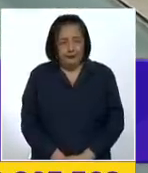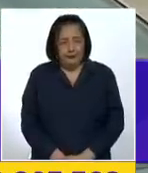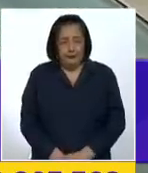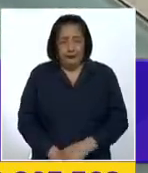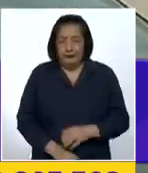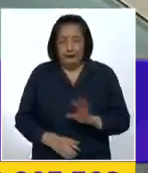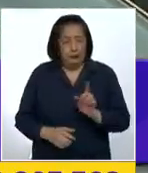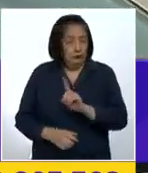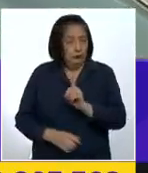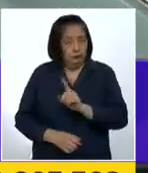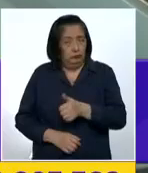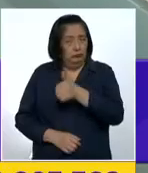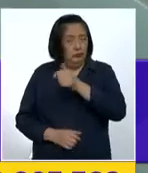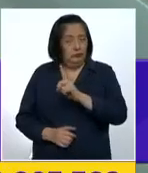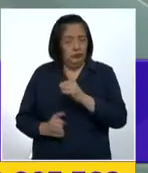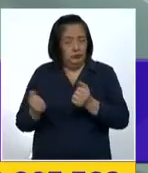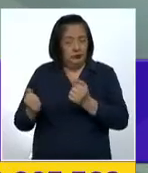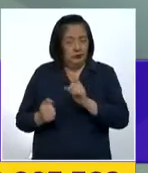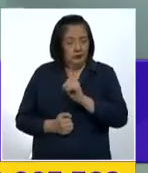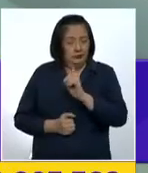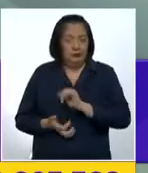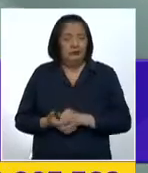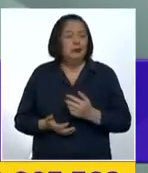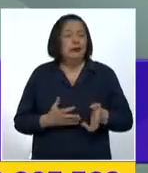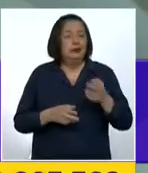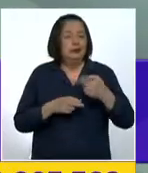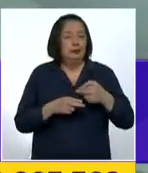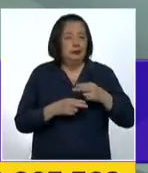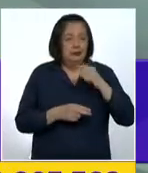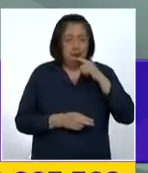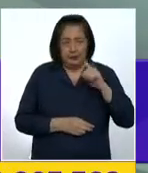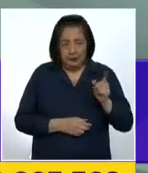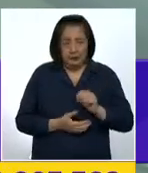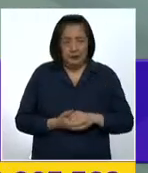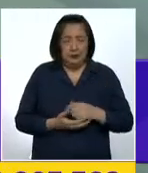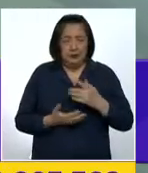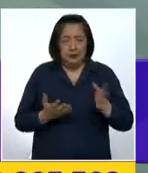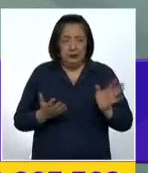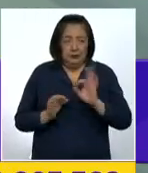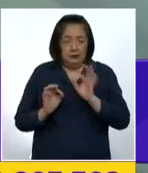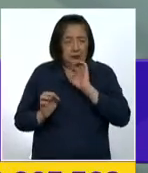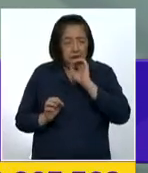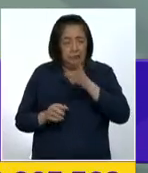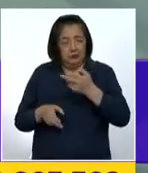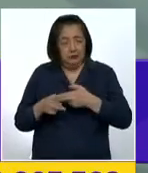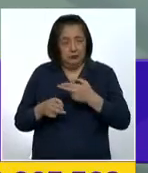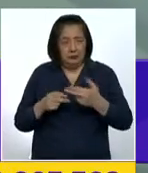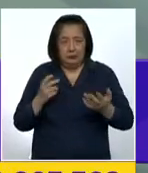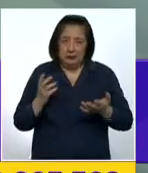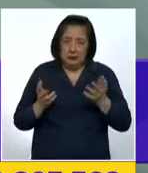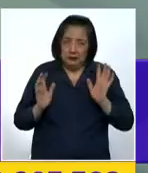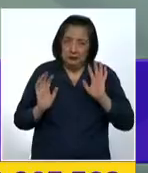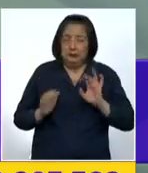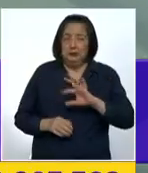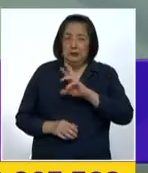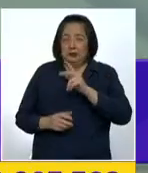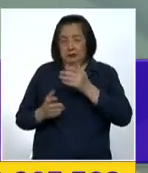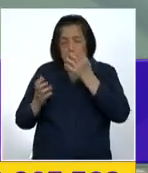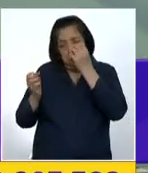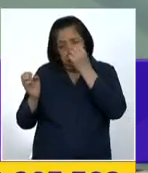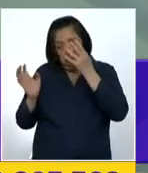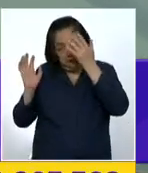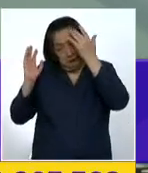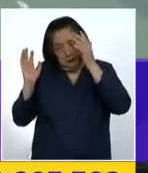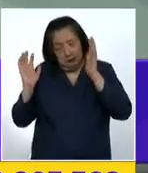Alicia, no es el dueño del vehículo. El vehículo está a nombre de una mujer, de una persona que no vamos a dar su identidad porque puede ser incluso hasta robado. Esa información aún no